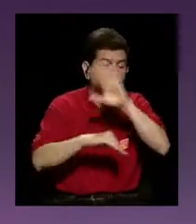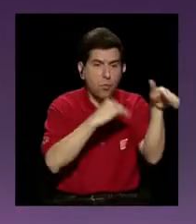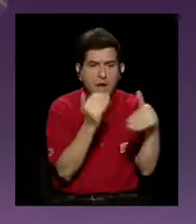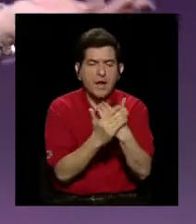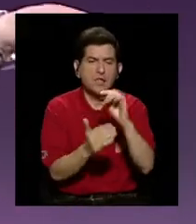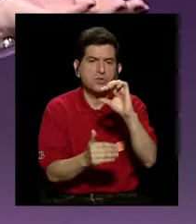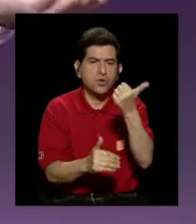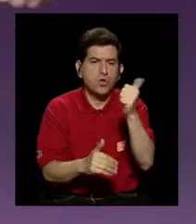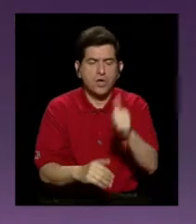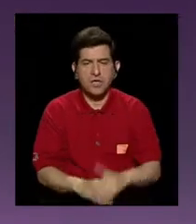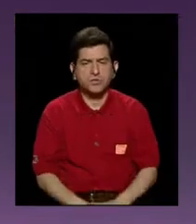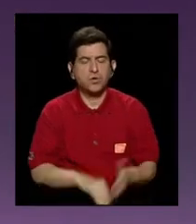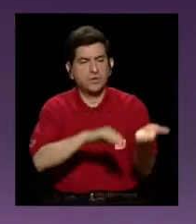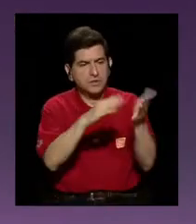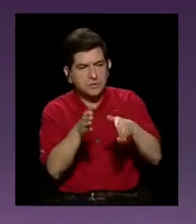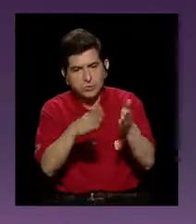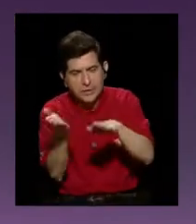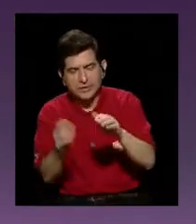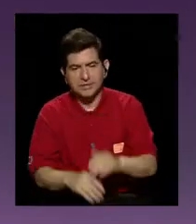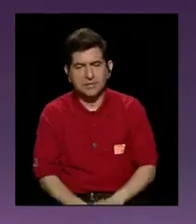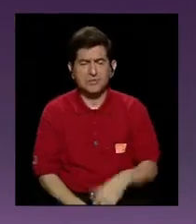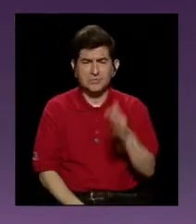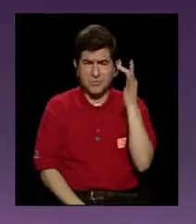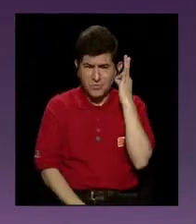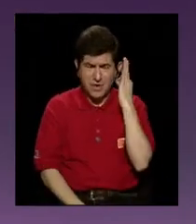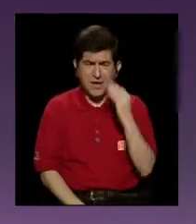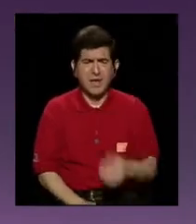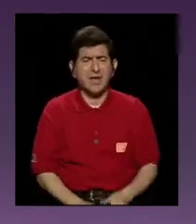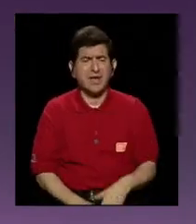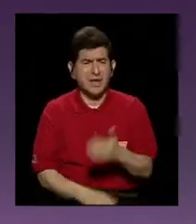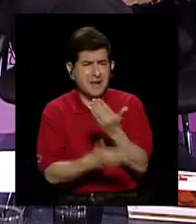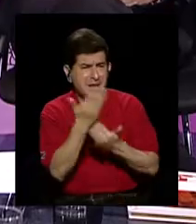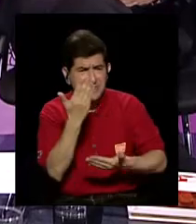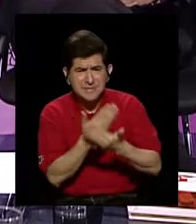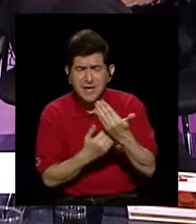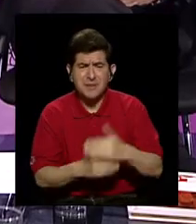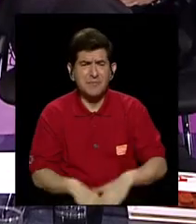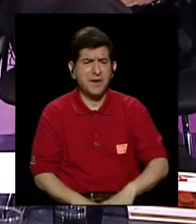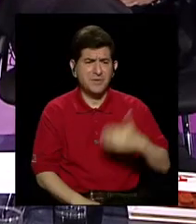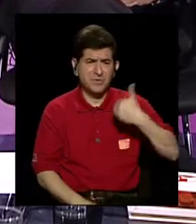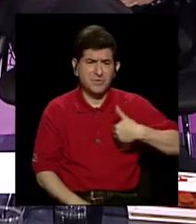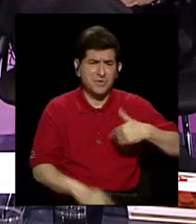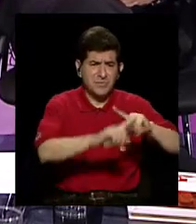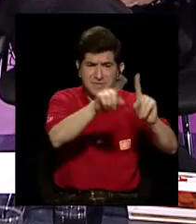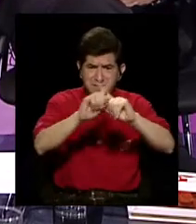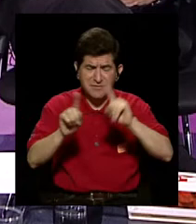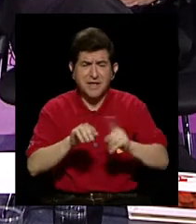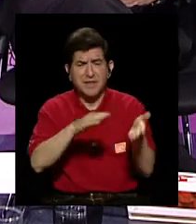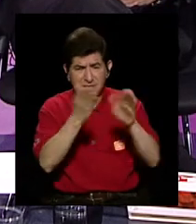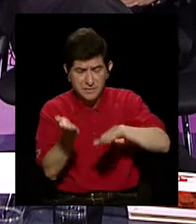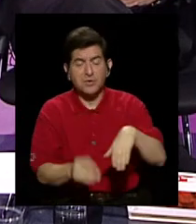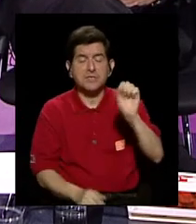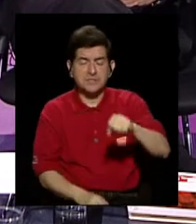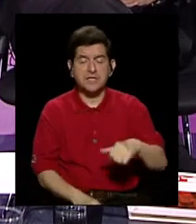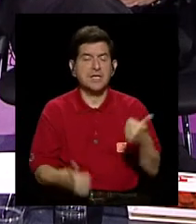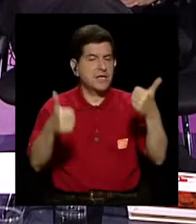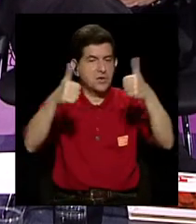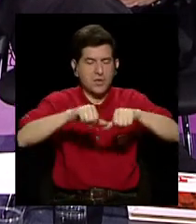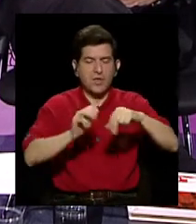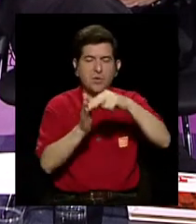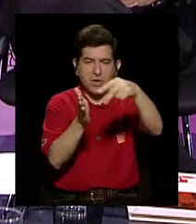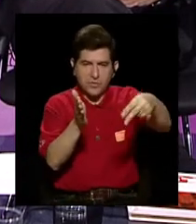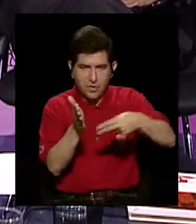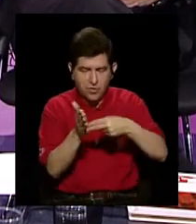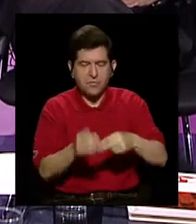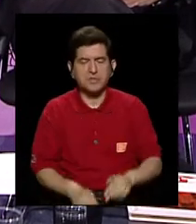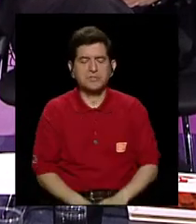por fuera todas estas sí, otras mujeres que mueren. La realidad nos ha demostrado que las mujeres mueren y en manos de muchos, más. Y además que no era acorde con lo que